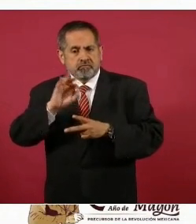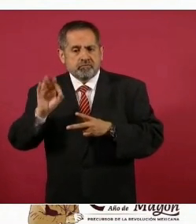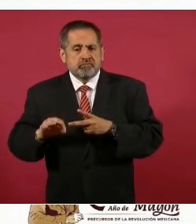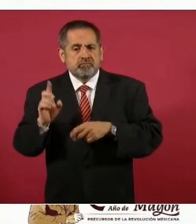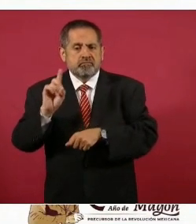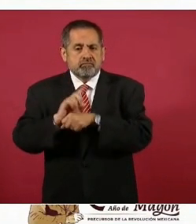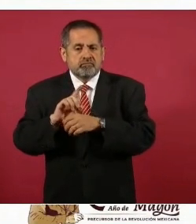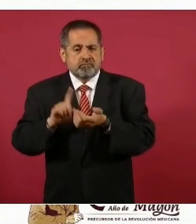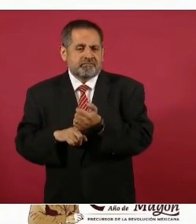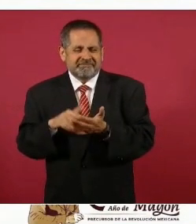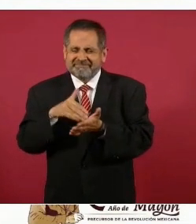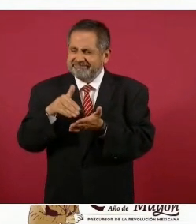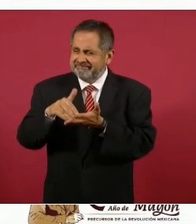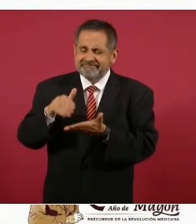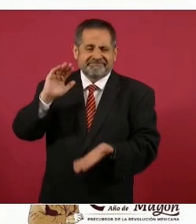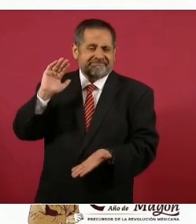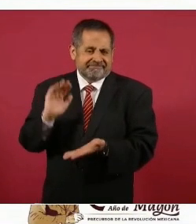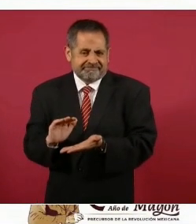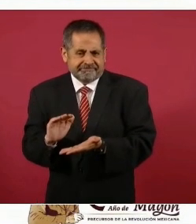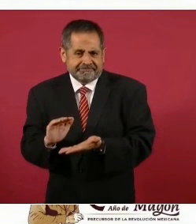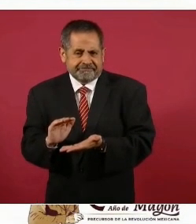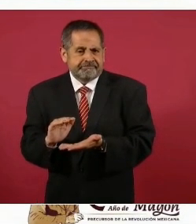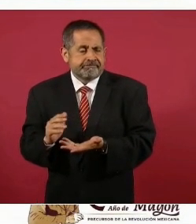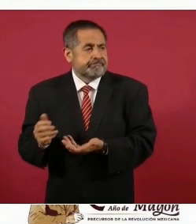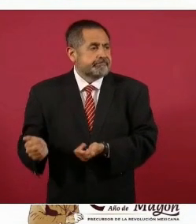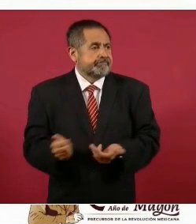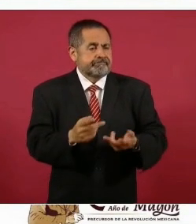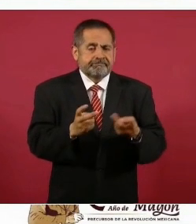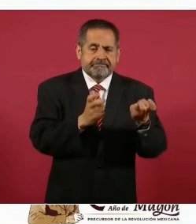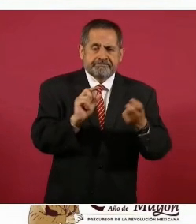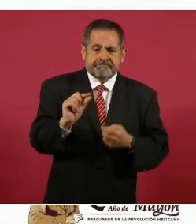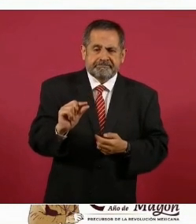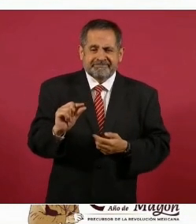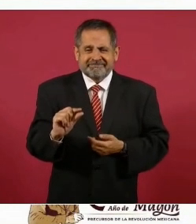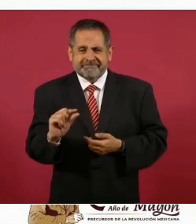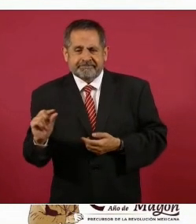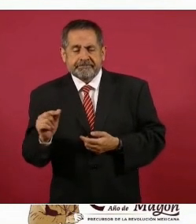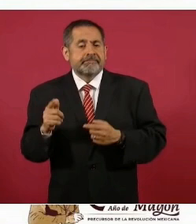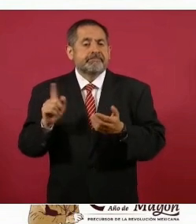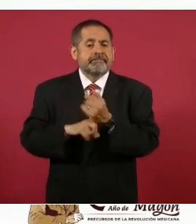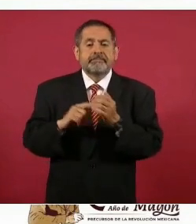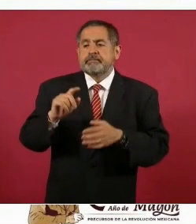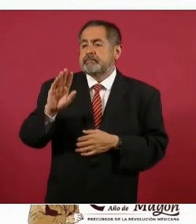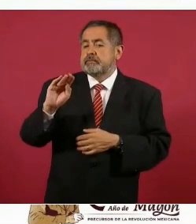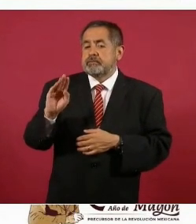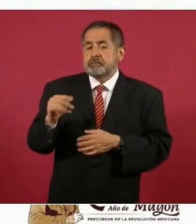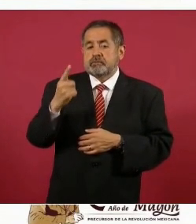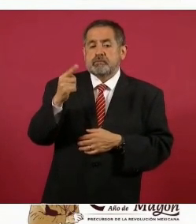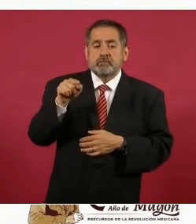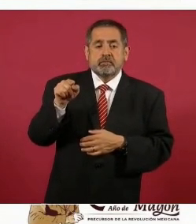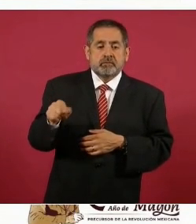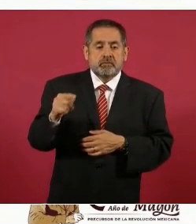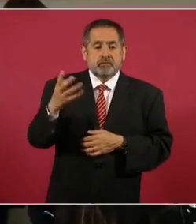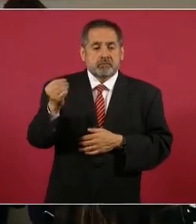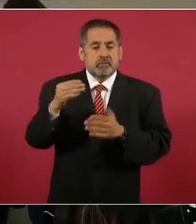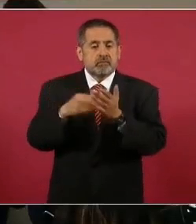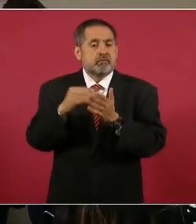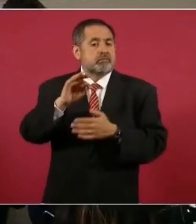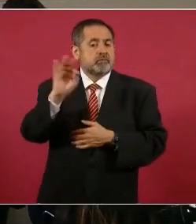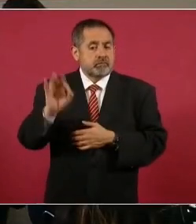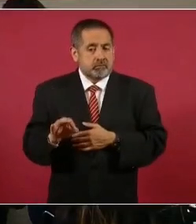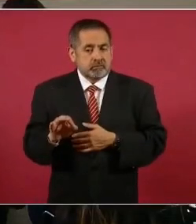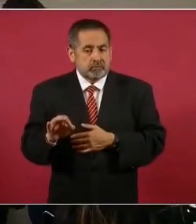de miles de barriles diarios y esto significa 91.9%